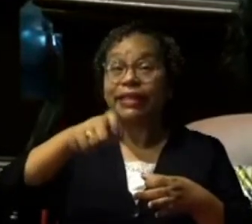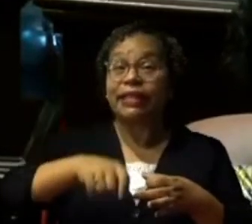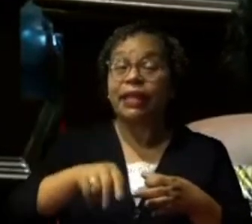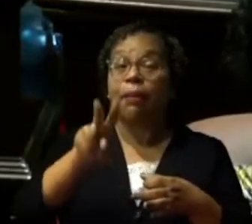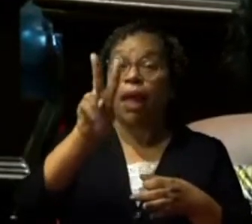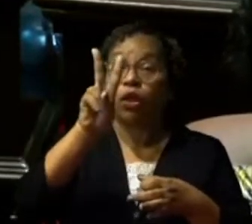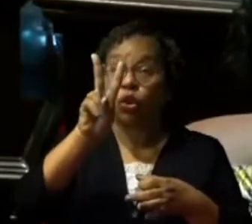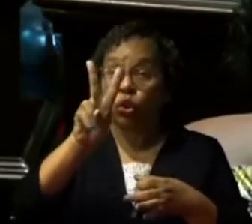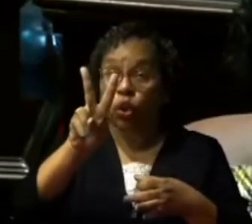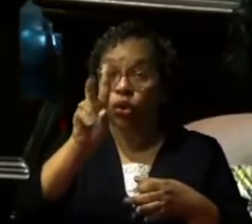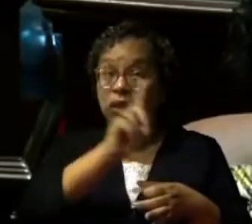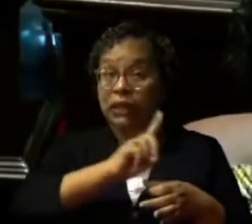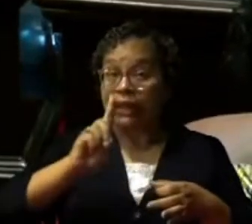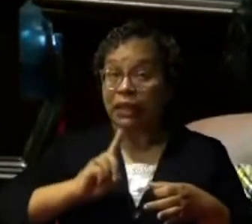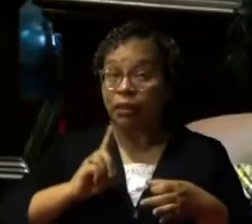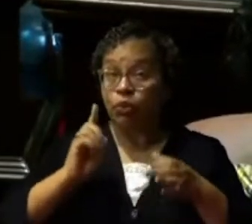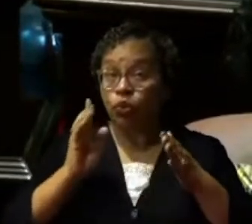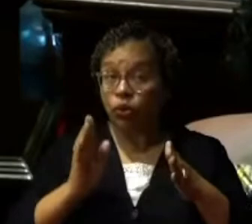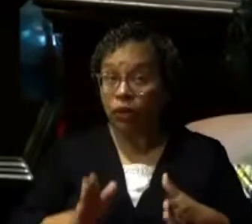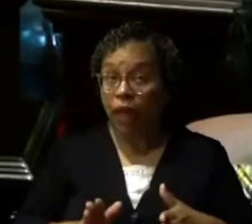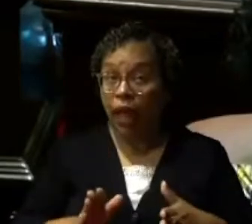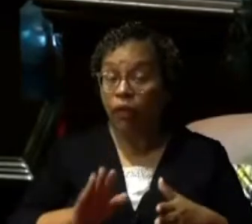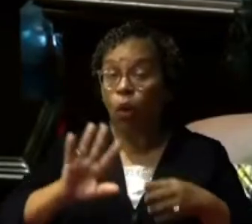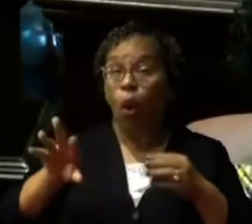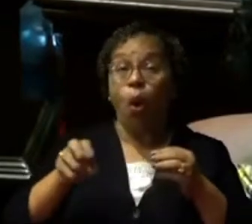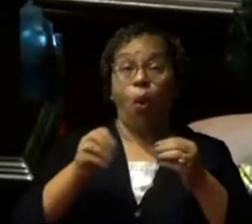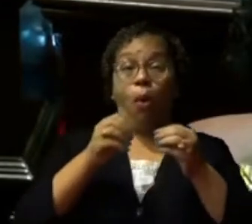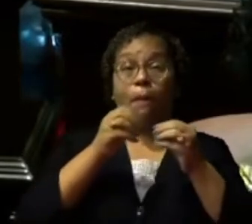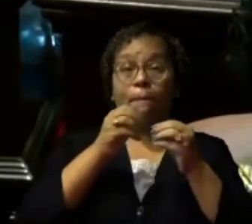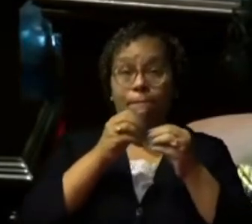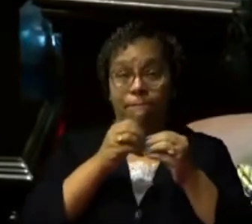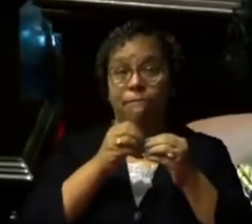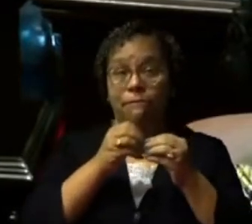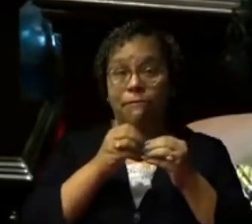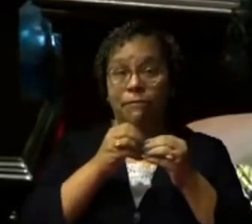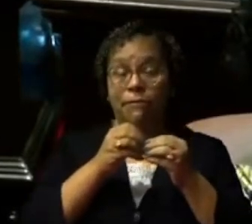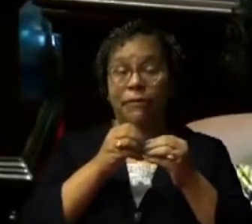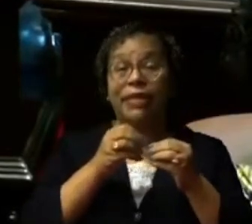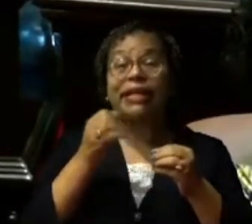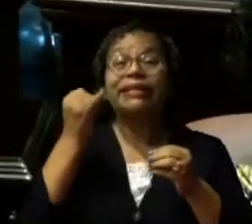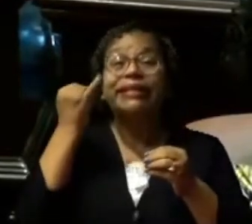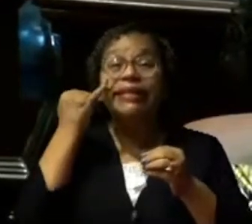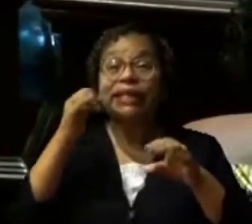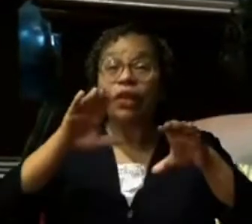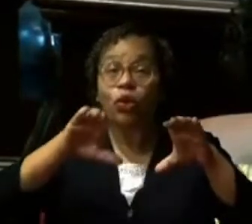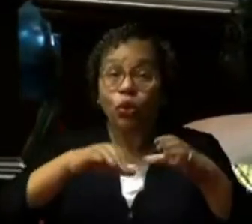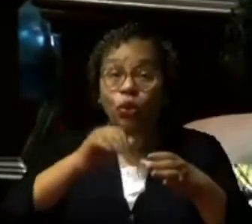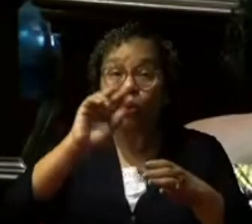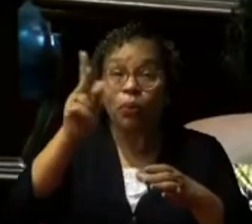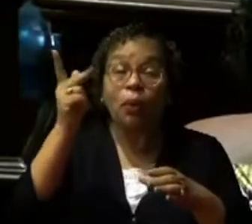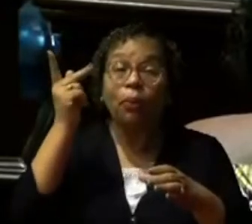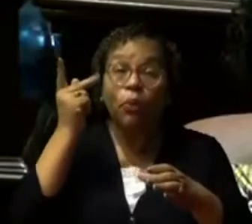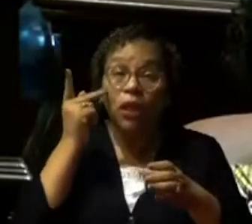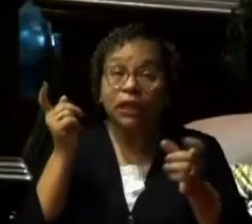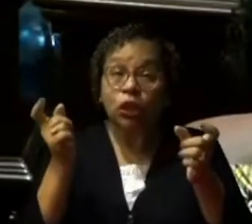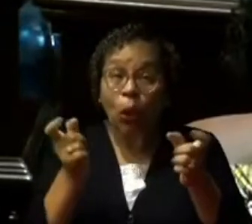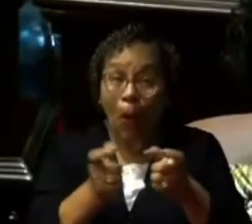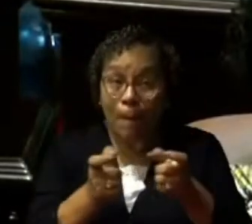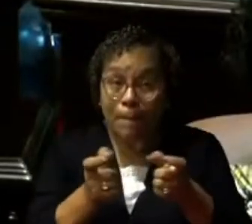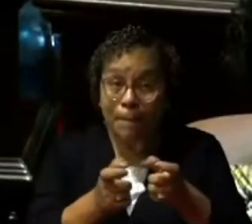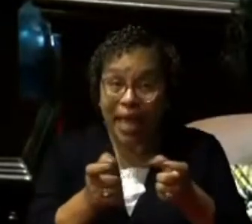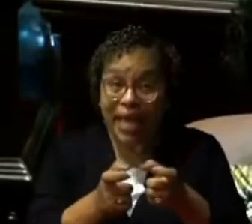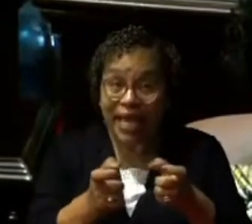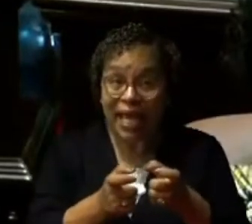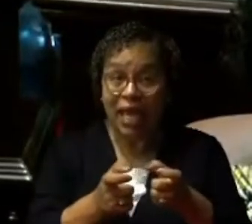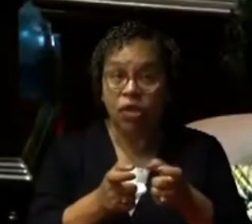minorías. Y con una proporción más ajustada de la proporción de votos que sacó cada partido, que se traduzca en una